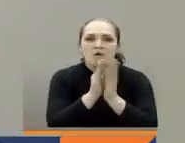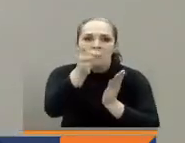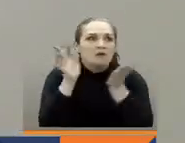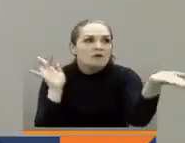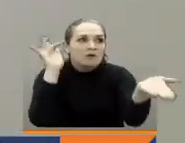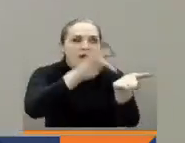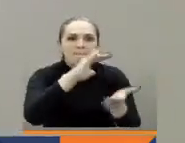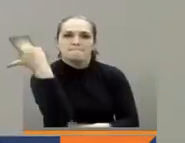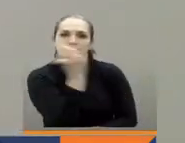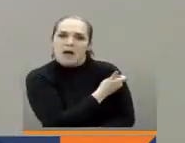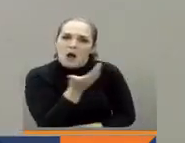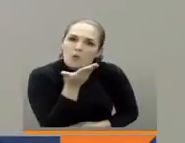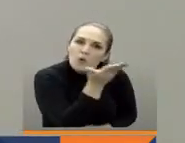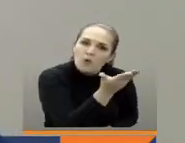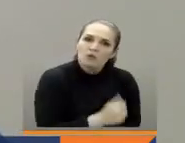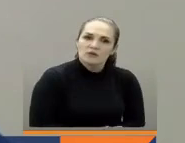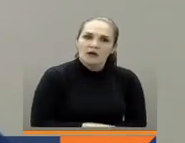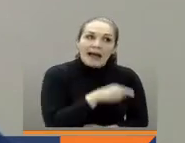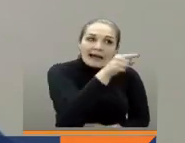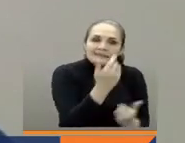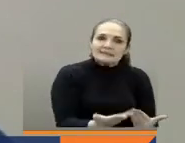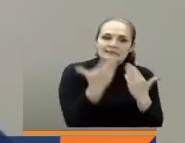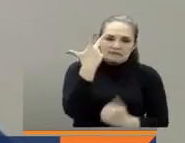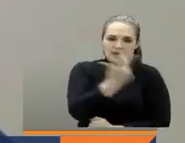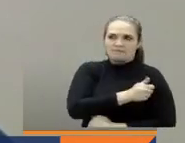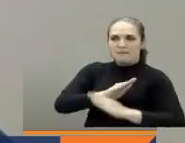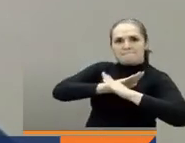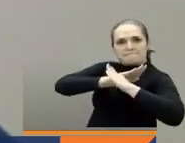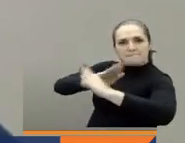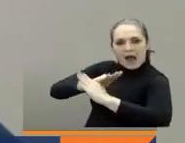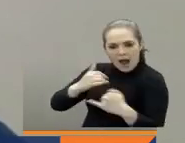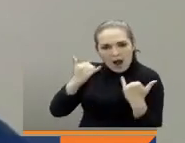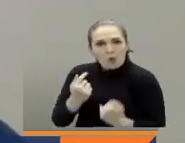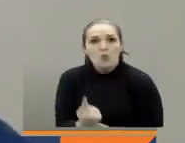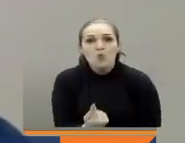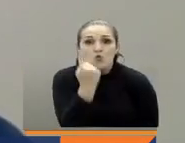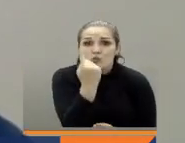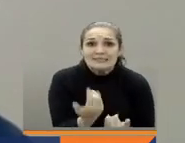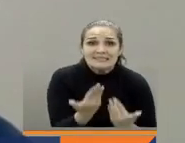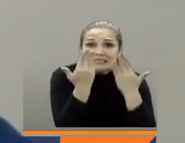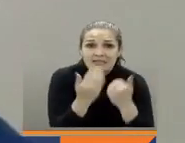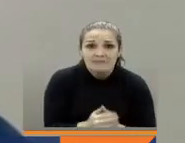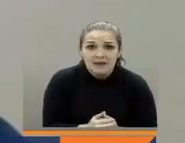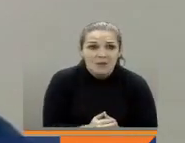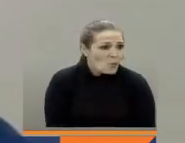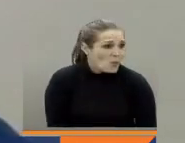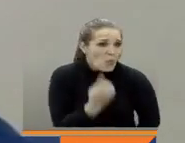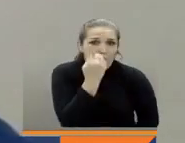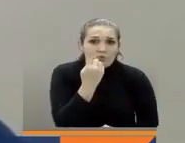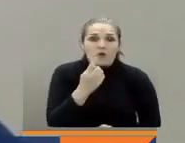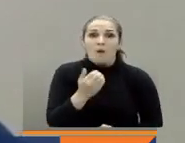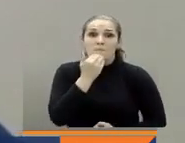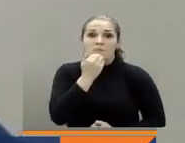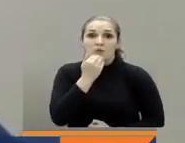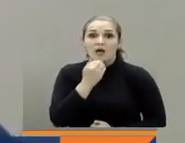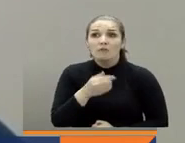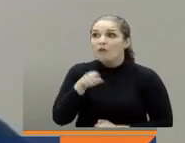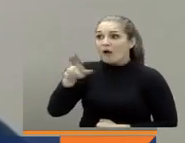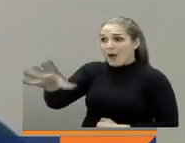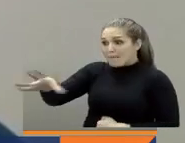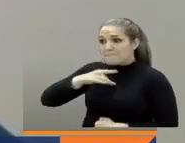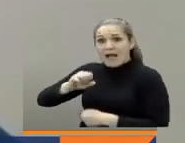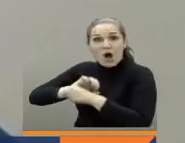la vacunación es la única opción efectiva en este momento para poder disminuir la tasa de contagio y